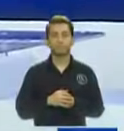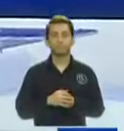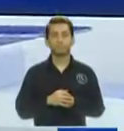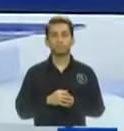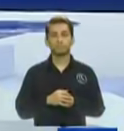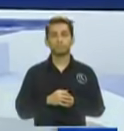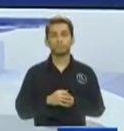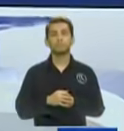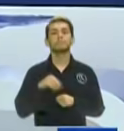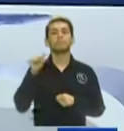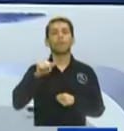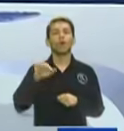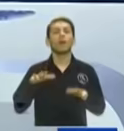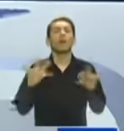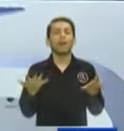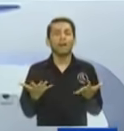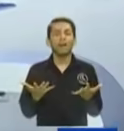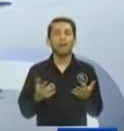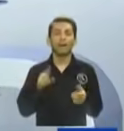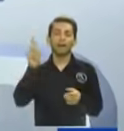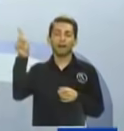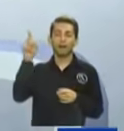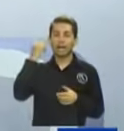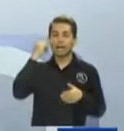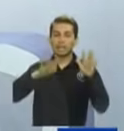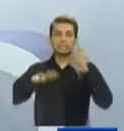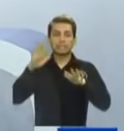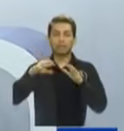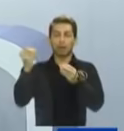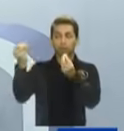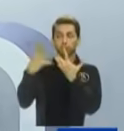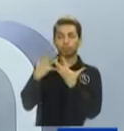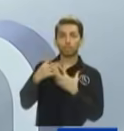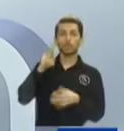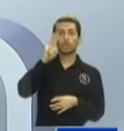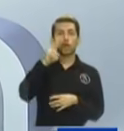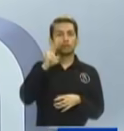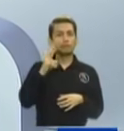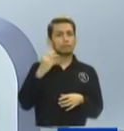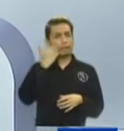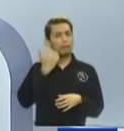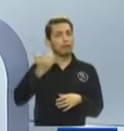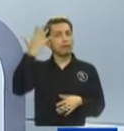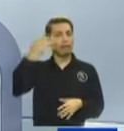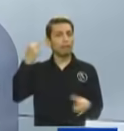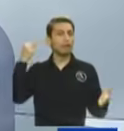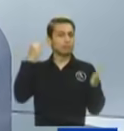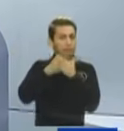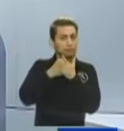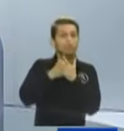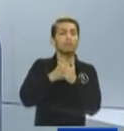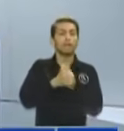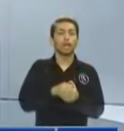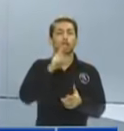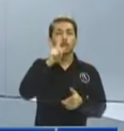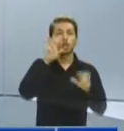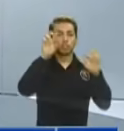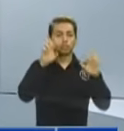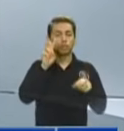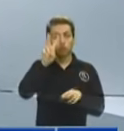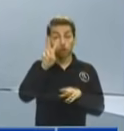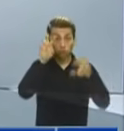Nos ubicamos ahora en el área de Izabal. Se reportan dos graves accidentes. Dos conductores automovilísticos resultaron con heridas